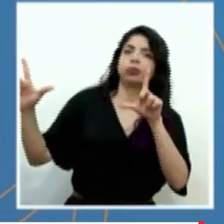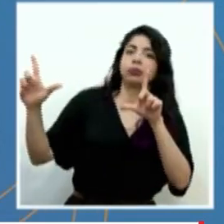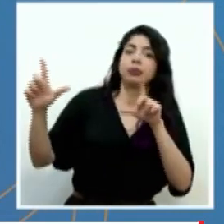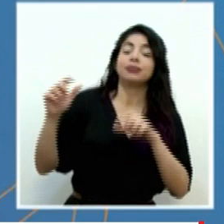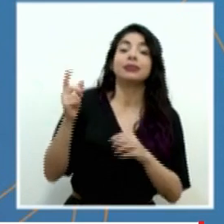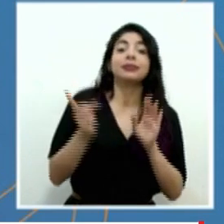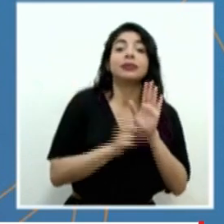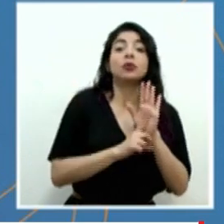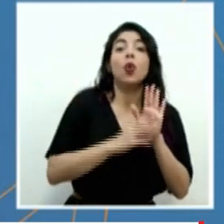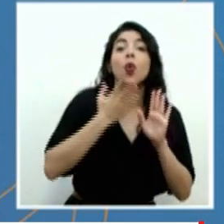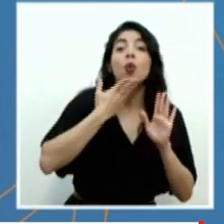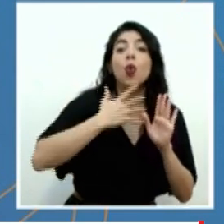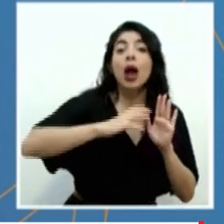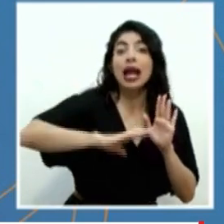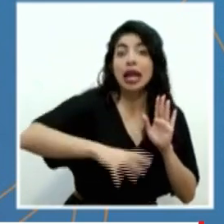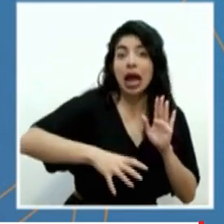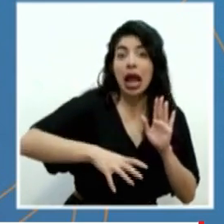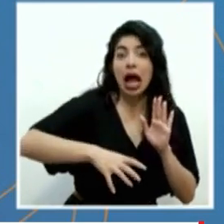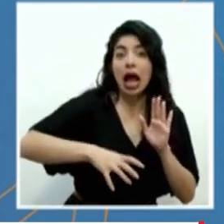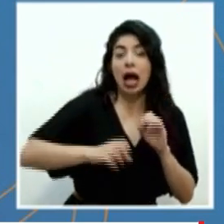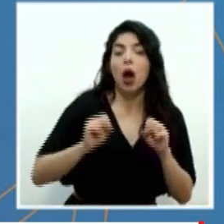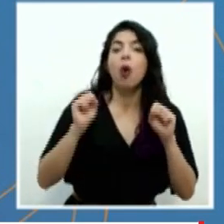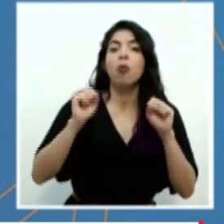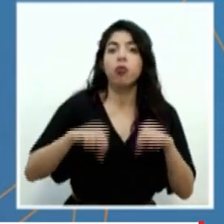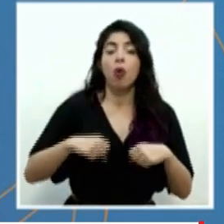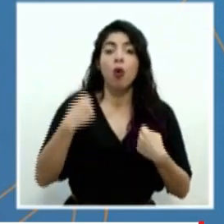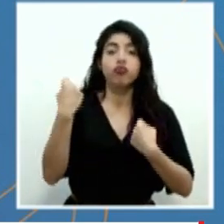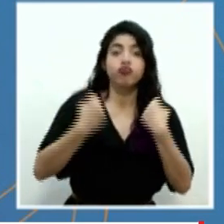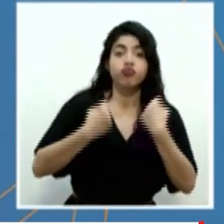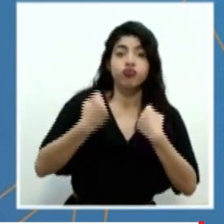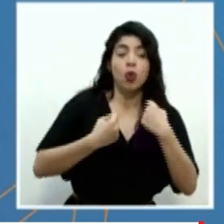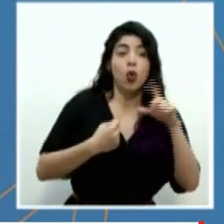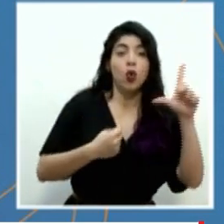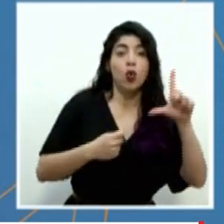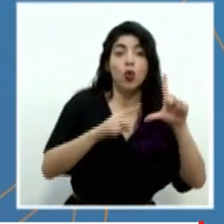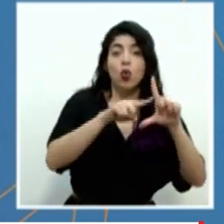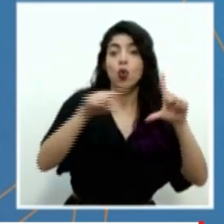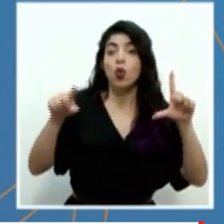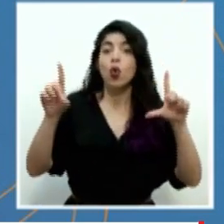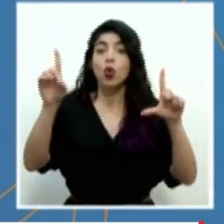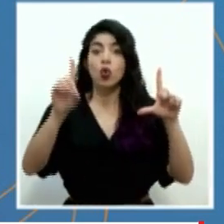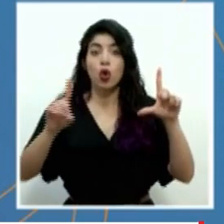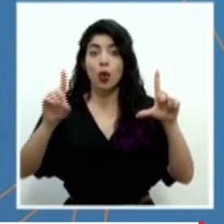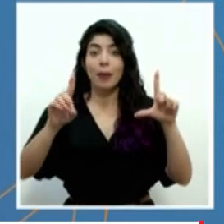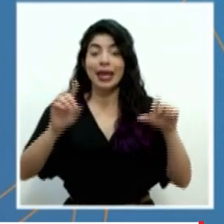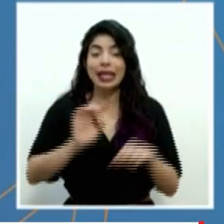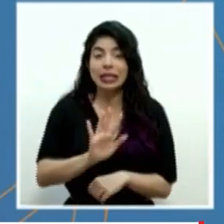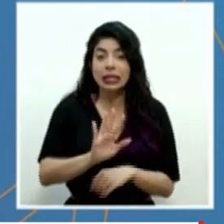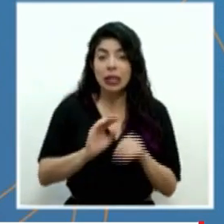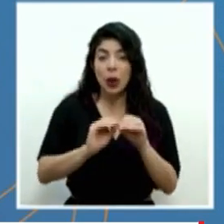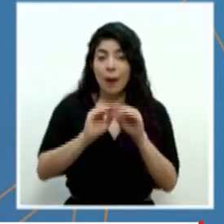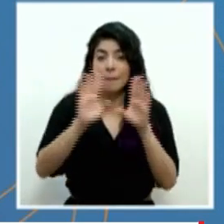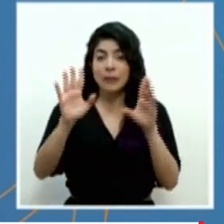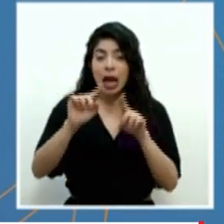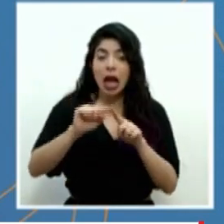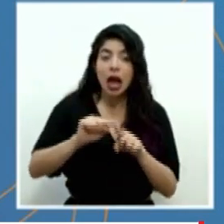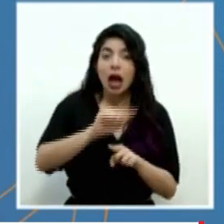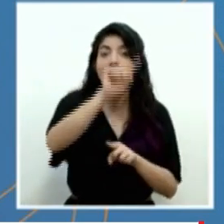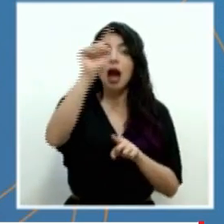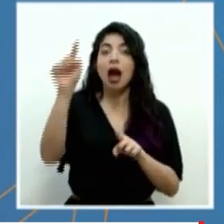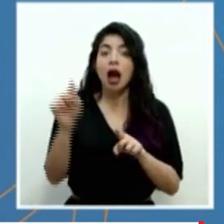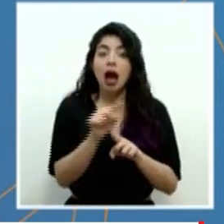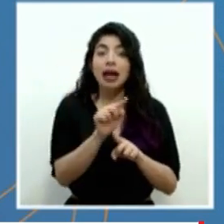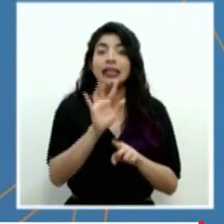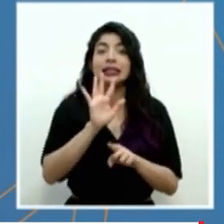Para los cantones de alerta naranja, se podrá circular de lunes a domingo entre las 5 de la mañana y